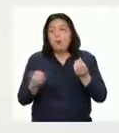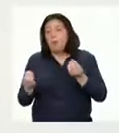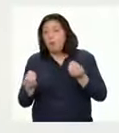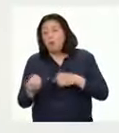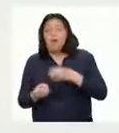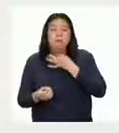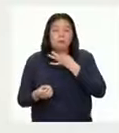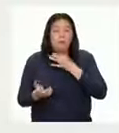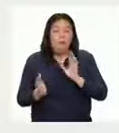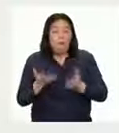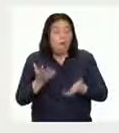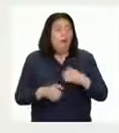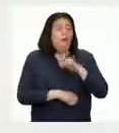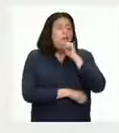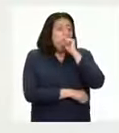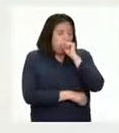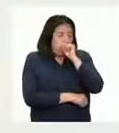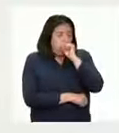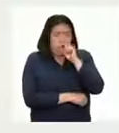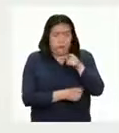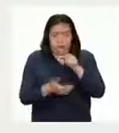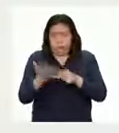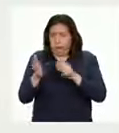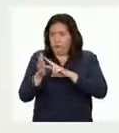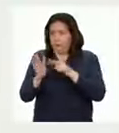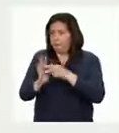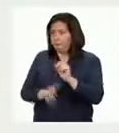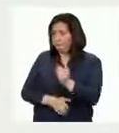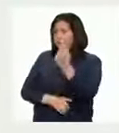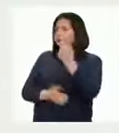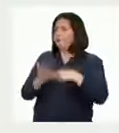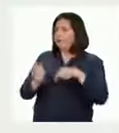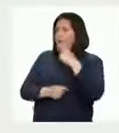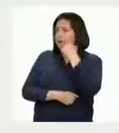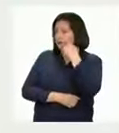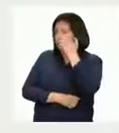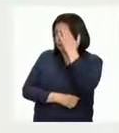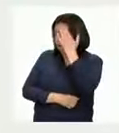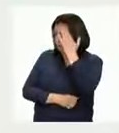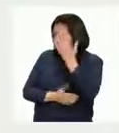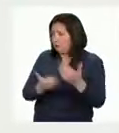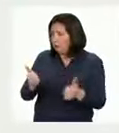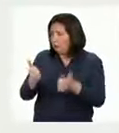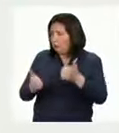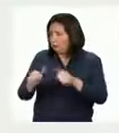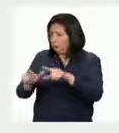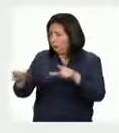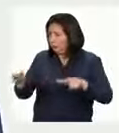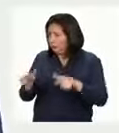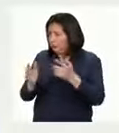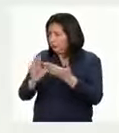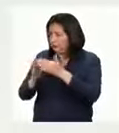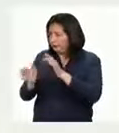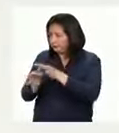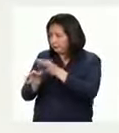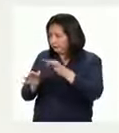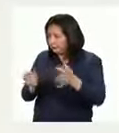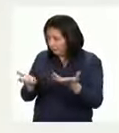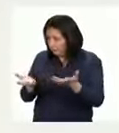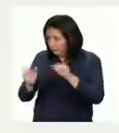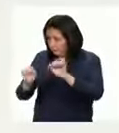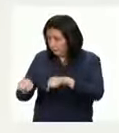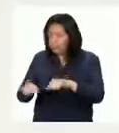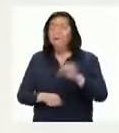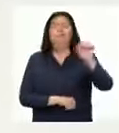abuelos. Ah, eso quiere decir que lo primero que debemos hacer es conocer cuáles son esas regiones y ciudades.